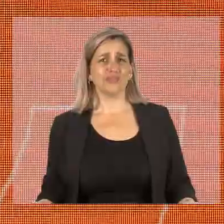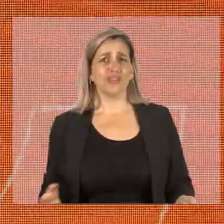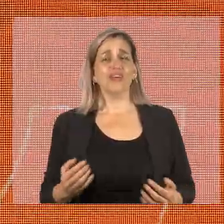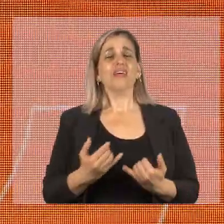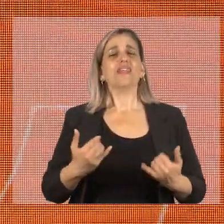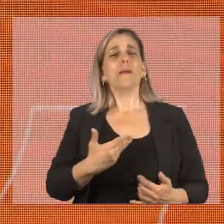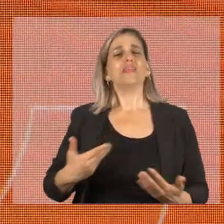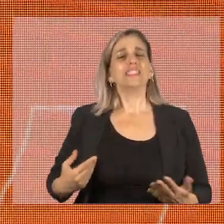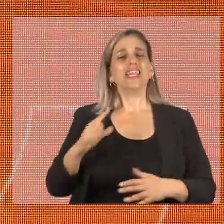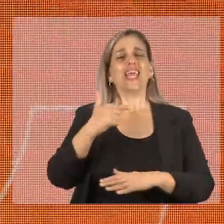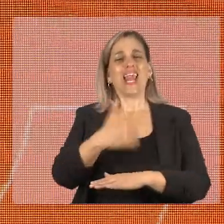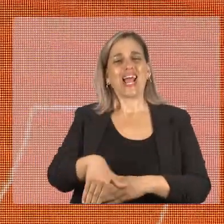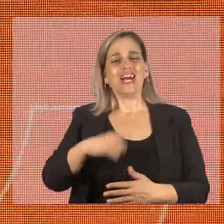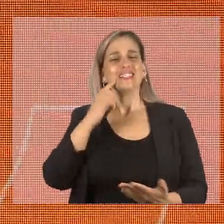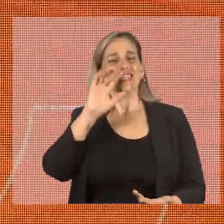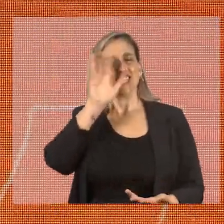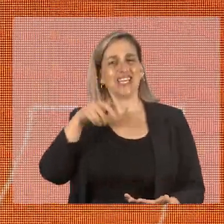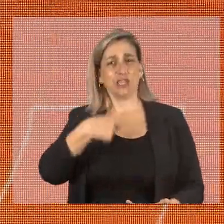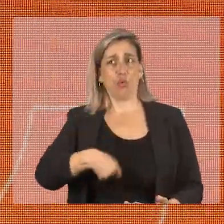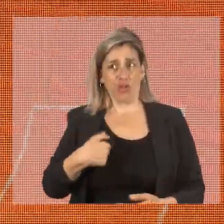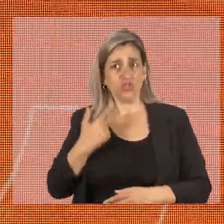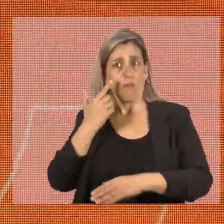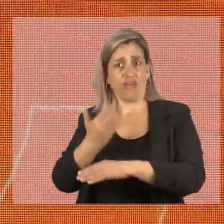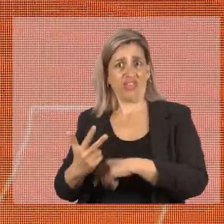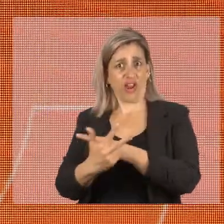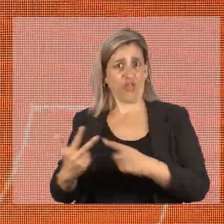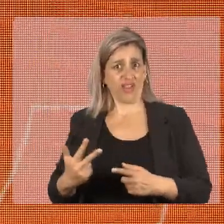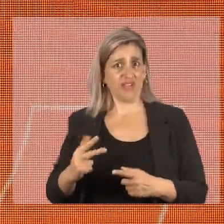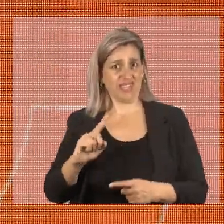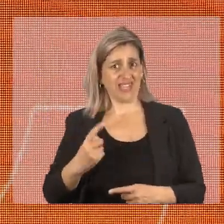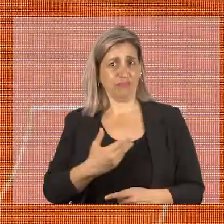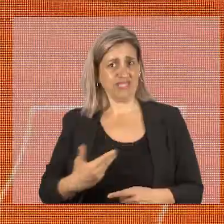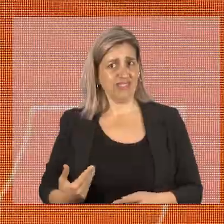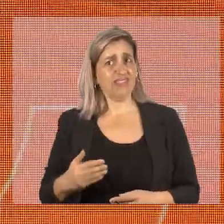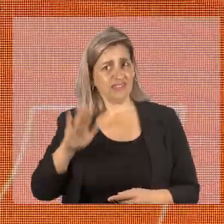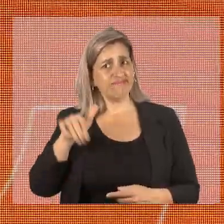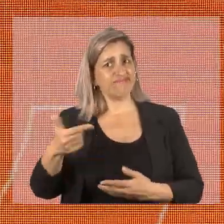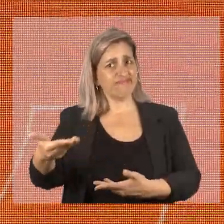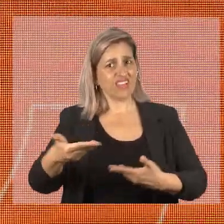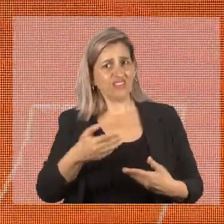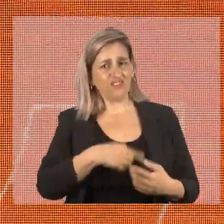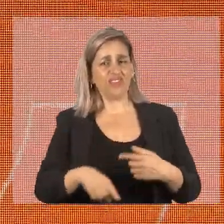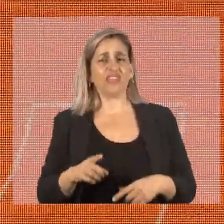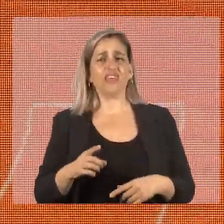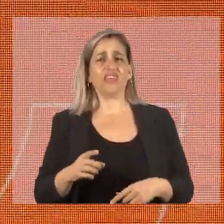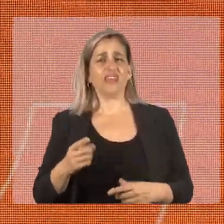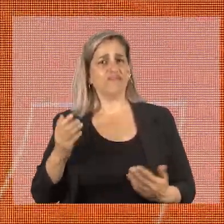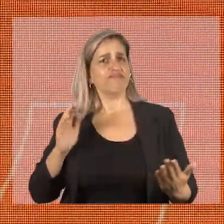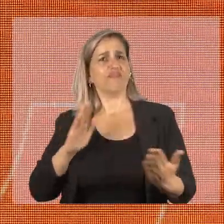presidente Sanguinetti, el presidente de la calle, el presidente Mujica, ante un pedido mío, hicimos un, un,